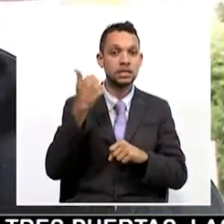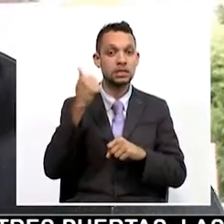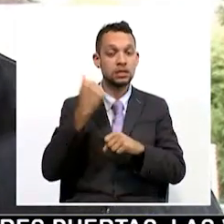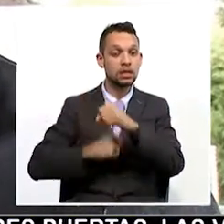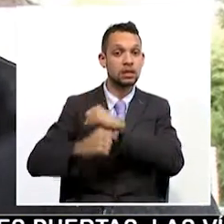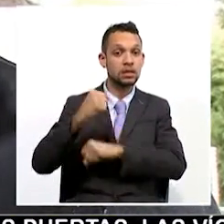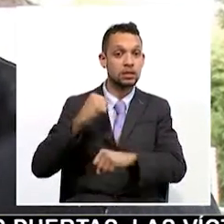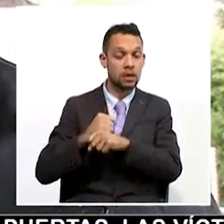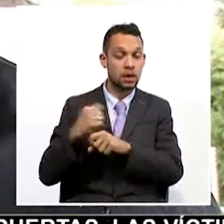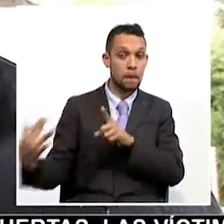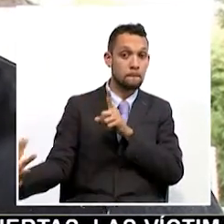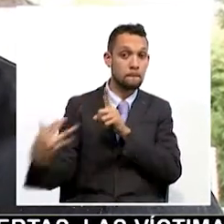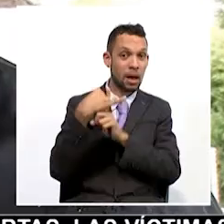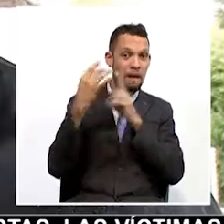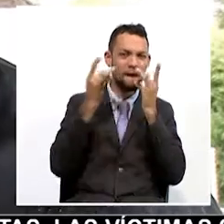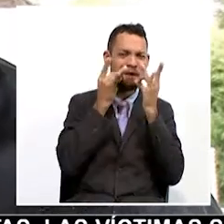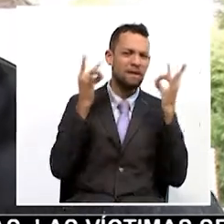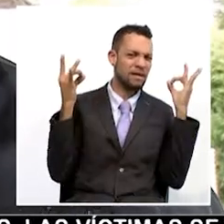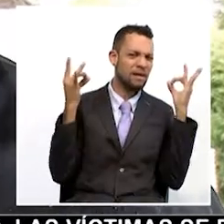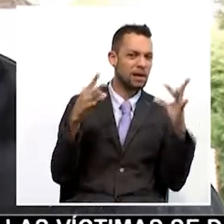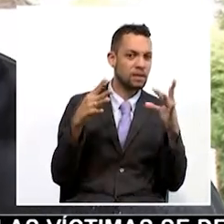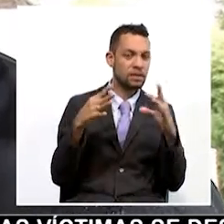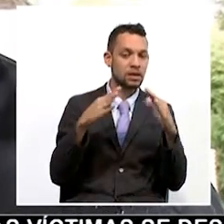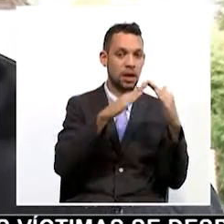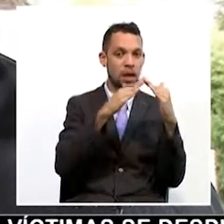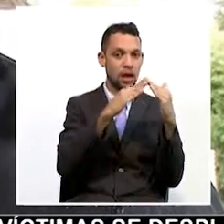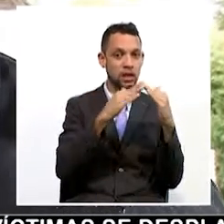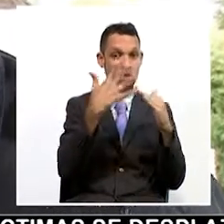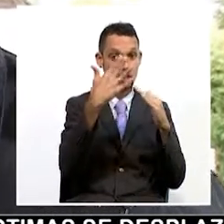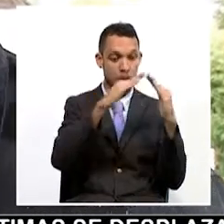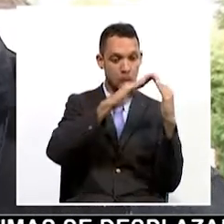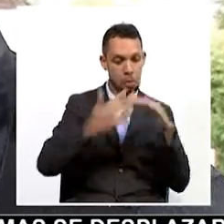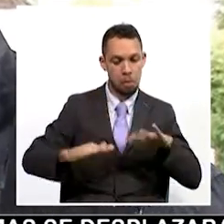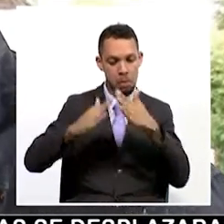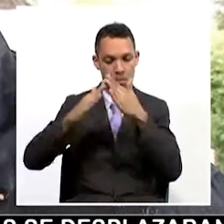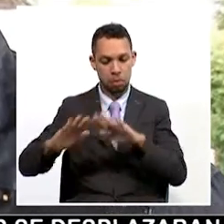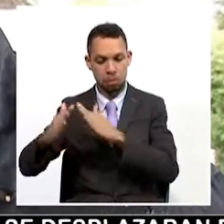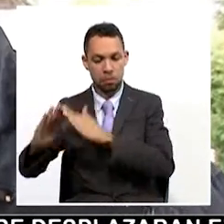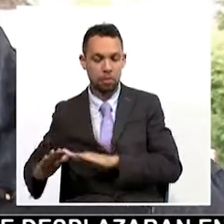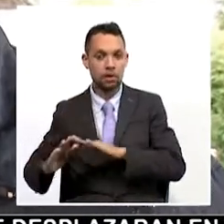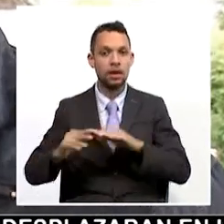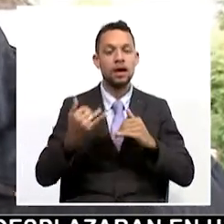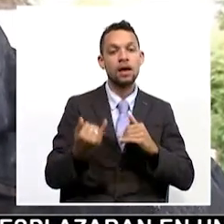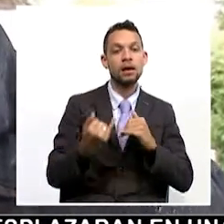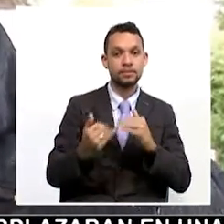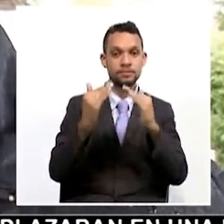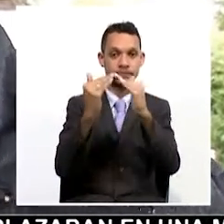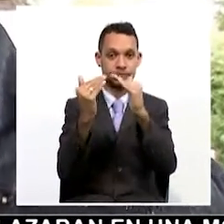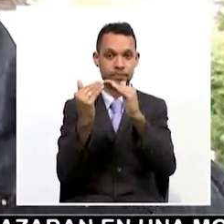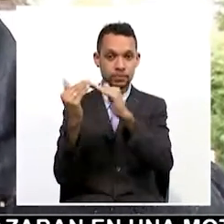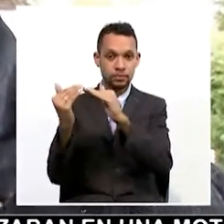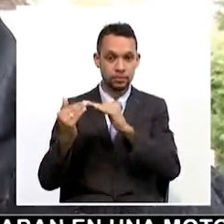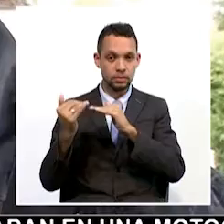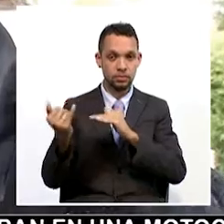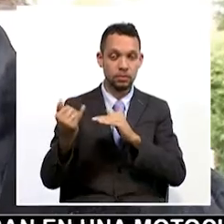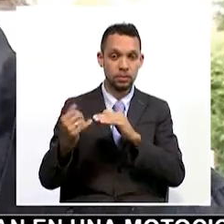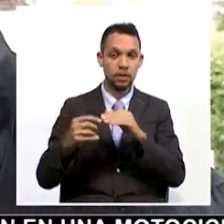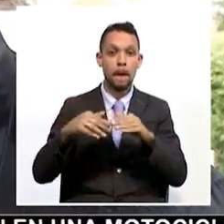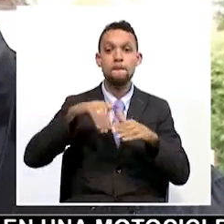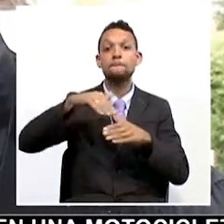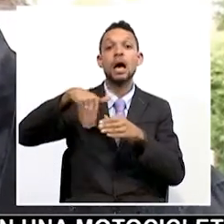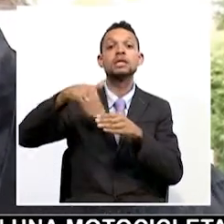un inconveniente donde se vieron 5 viviendas afectadas. En este momento esas viviendas hay algunas que están aún desocupadas